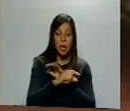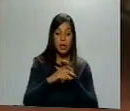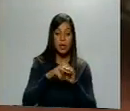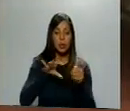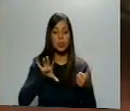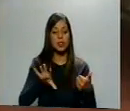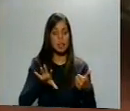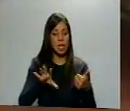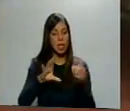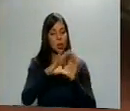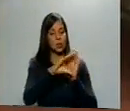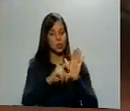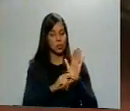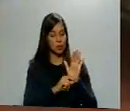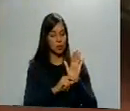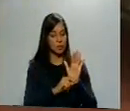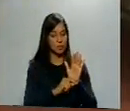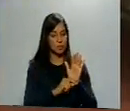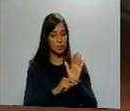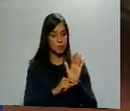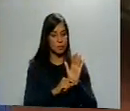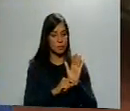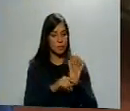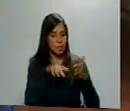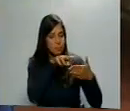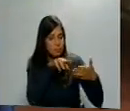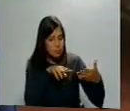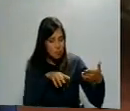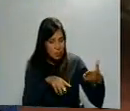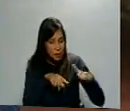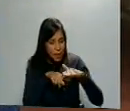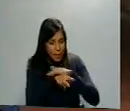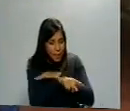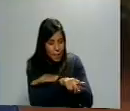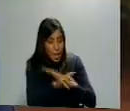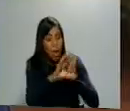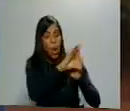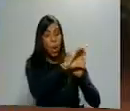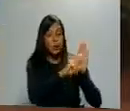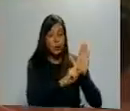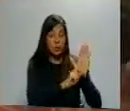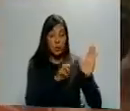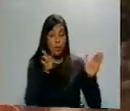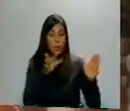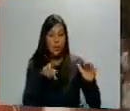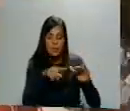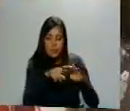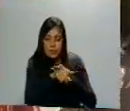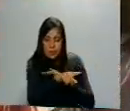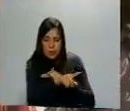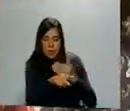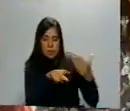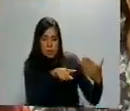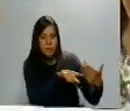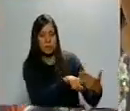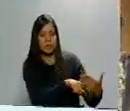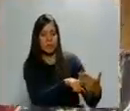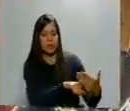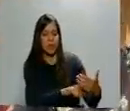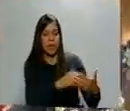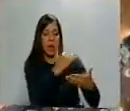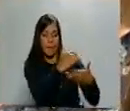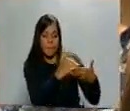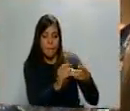Constitución. Si uno se pone a revisar la Constitución, compatriota, uno observa desde el preámbulo